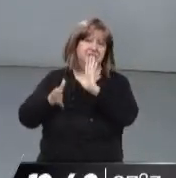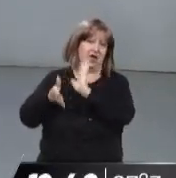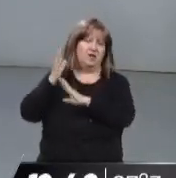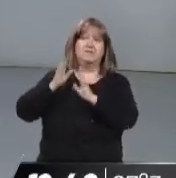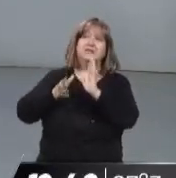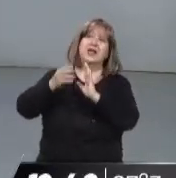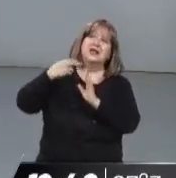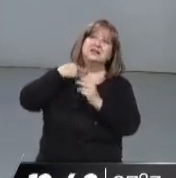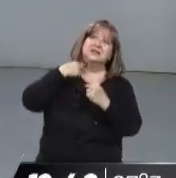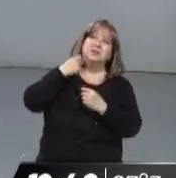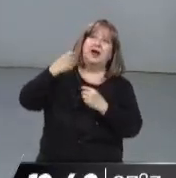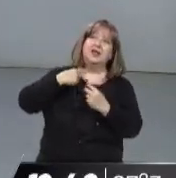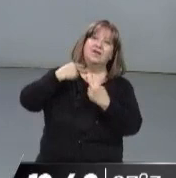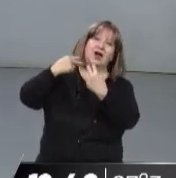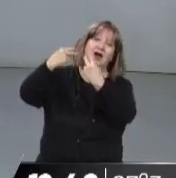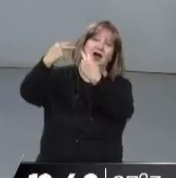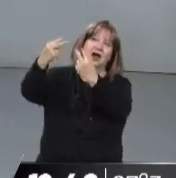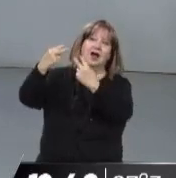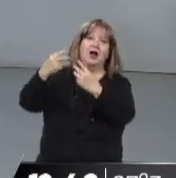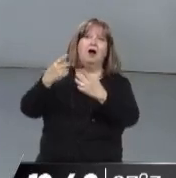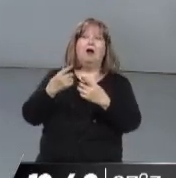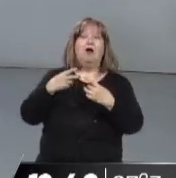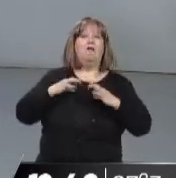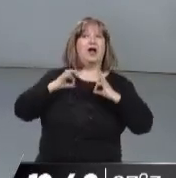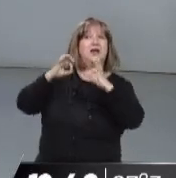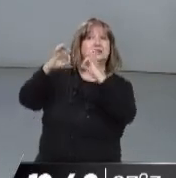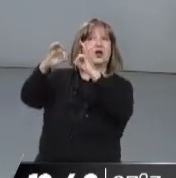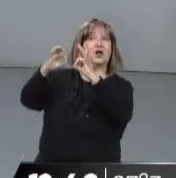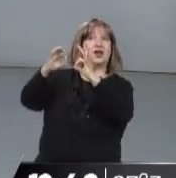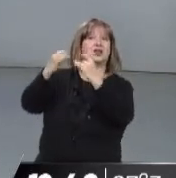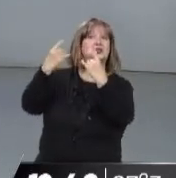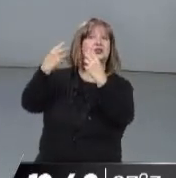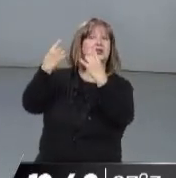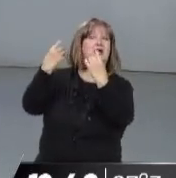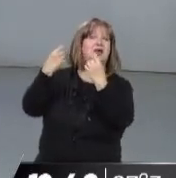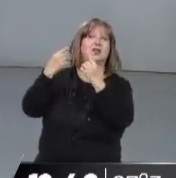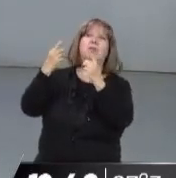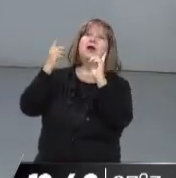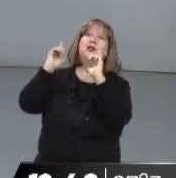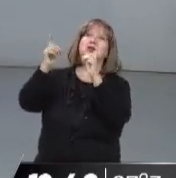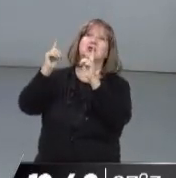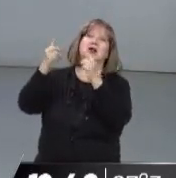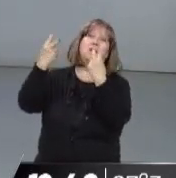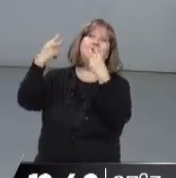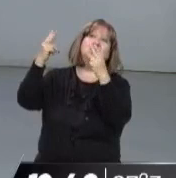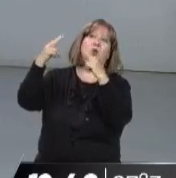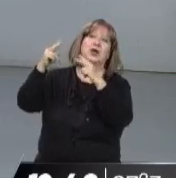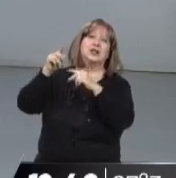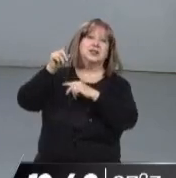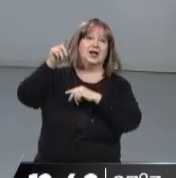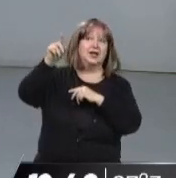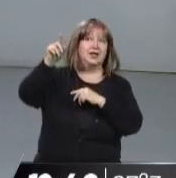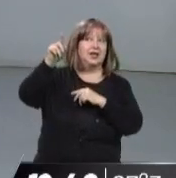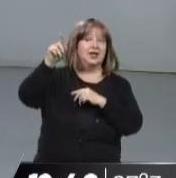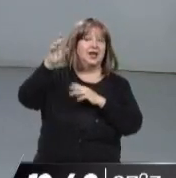España y justamente lo hacen de una manera irregular, que se van de vacaciones o se van como turistas, pero no regresan nunca más y al estar de una situación irregular obviamente